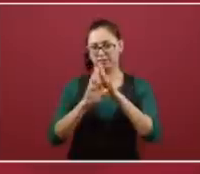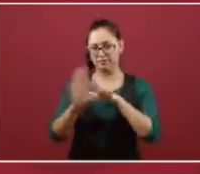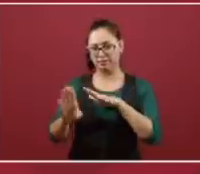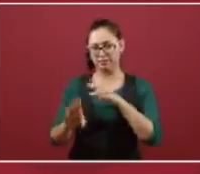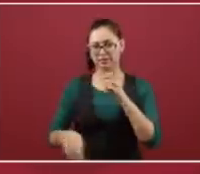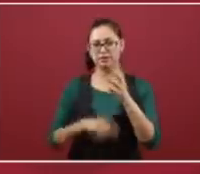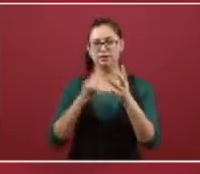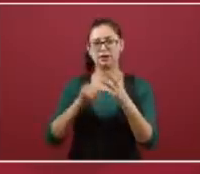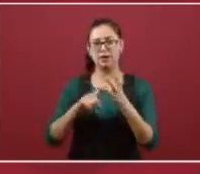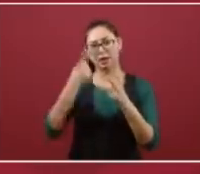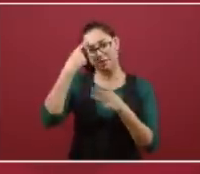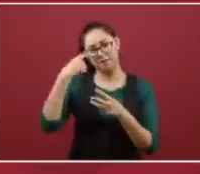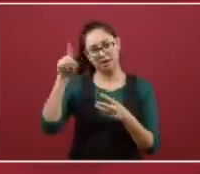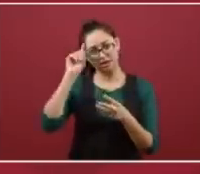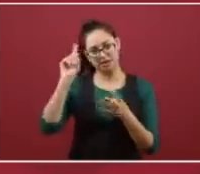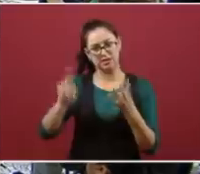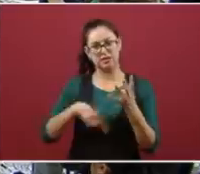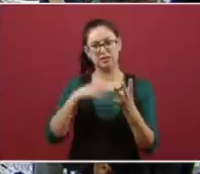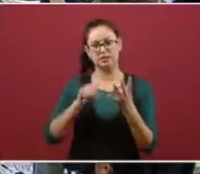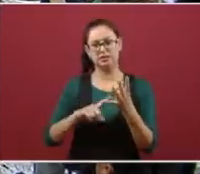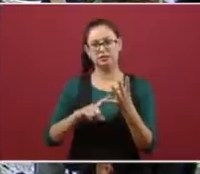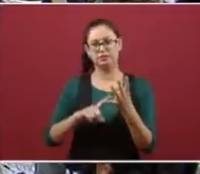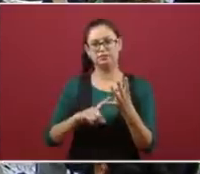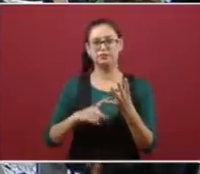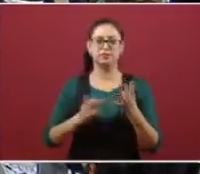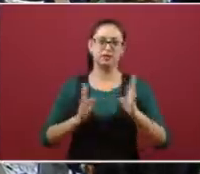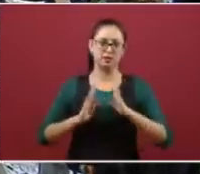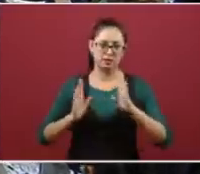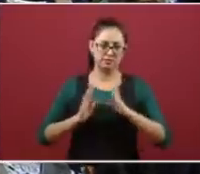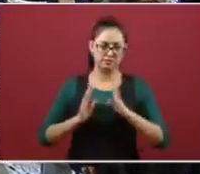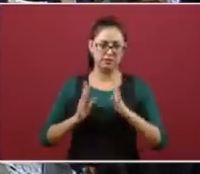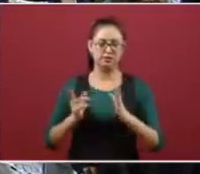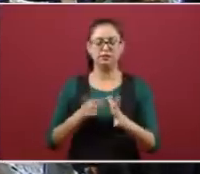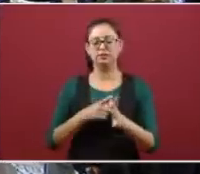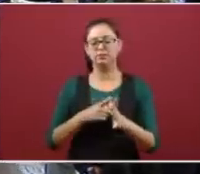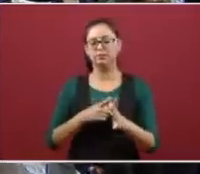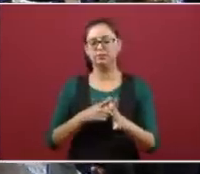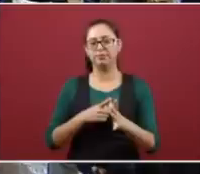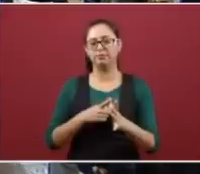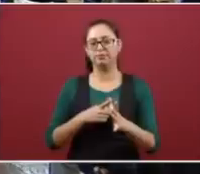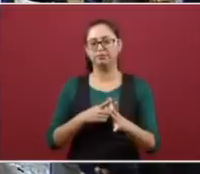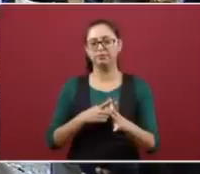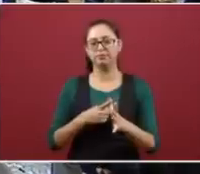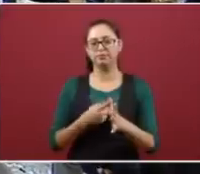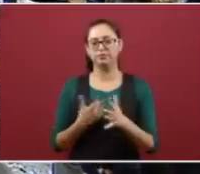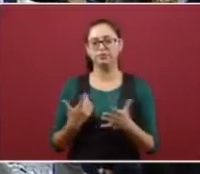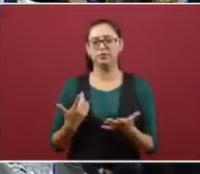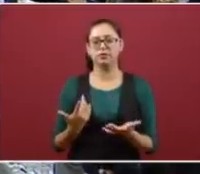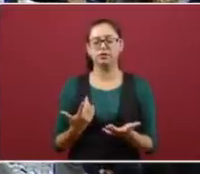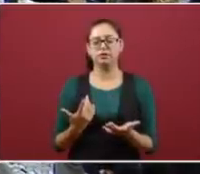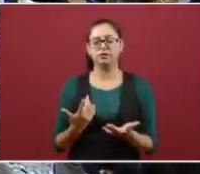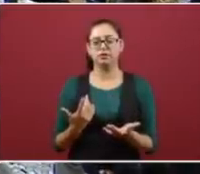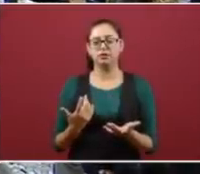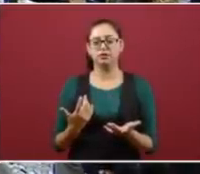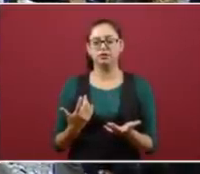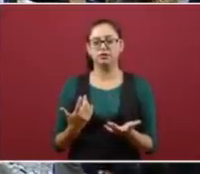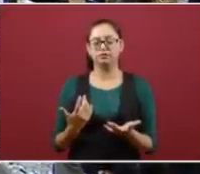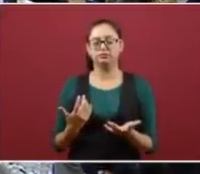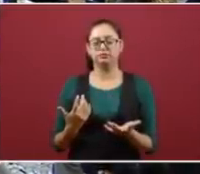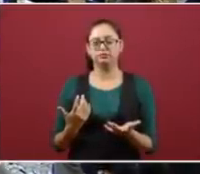marina y el ejército se está